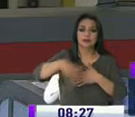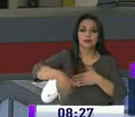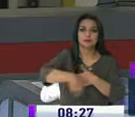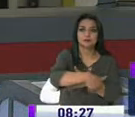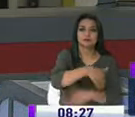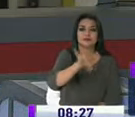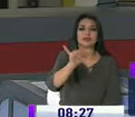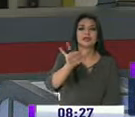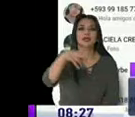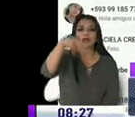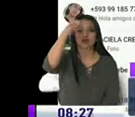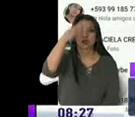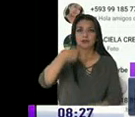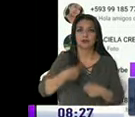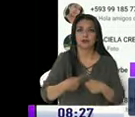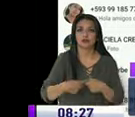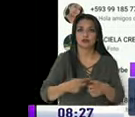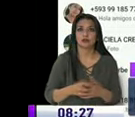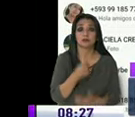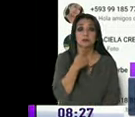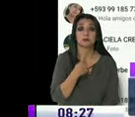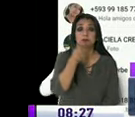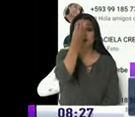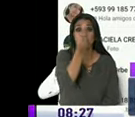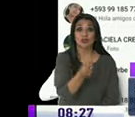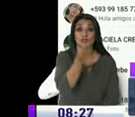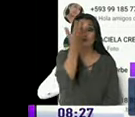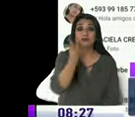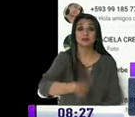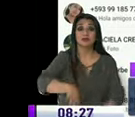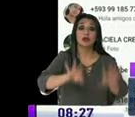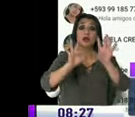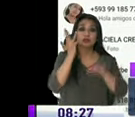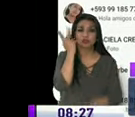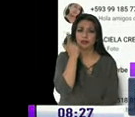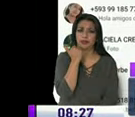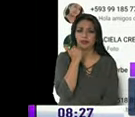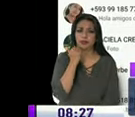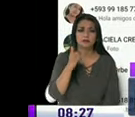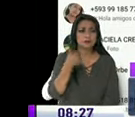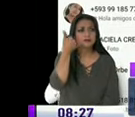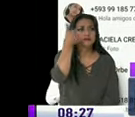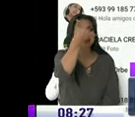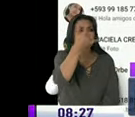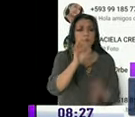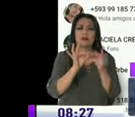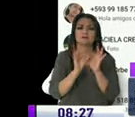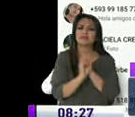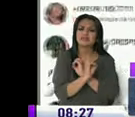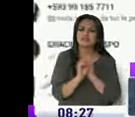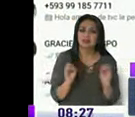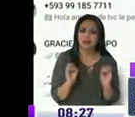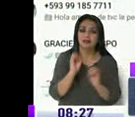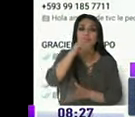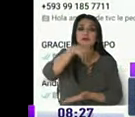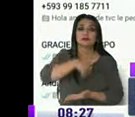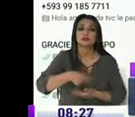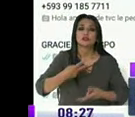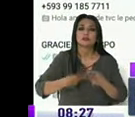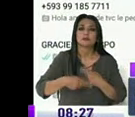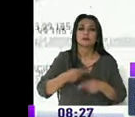estos problemas que se tiene en la ciudad y que los vecinos aterrados nos envían. Acá, por favor, buenas noches, Barrio El